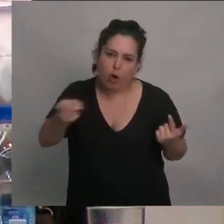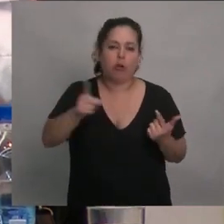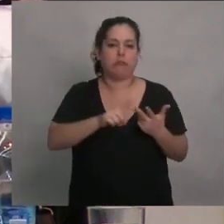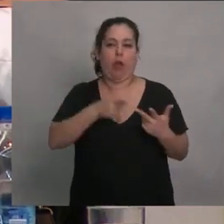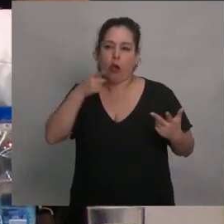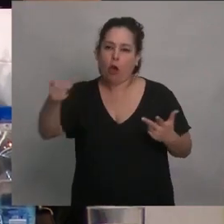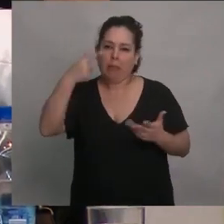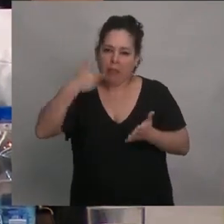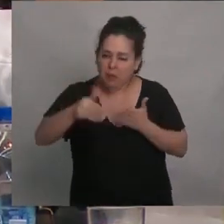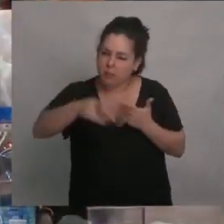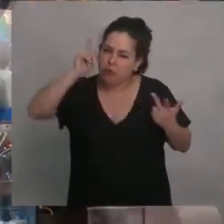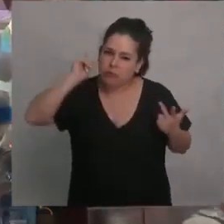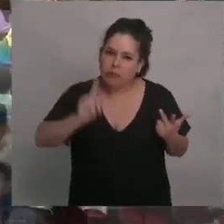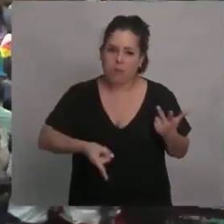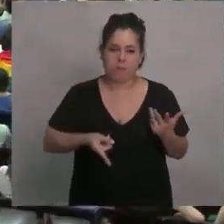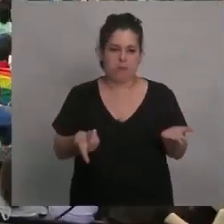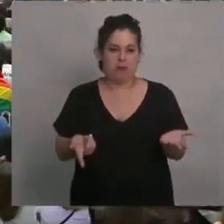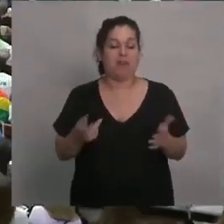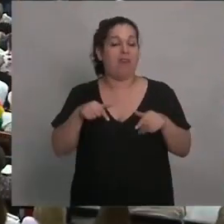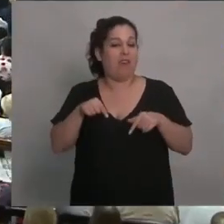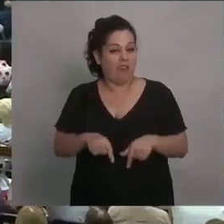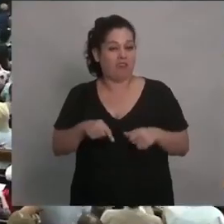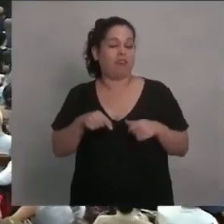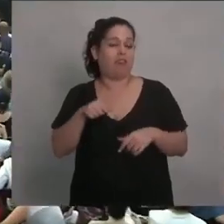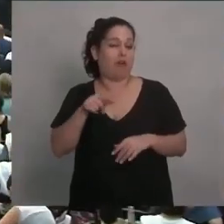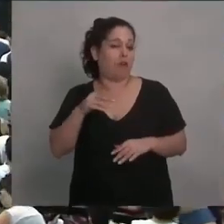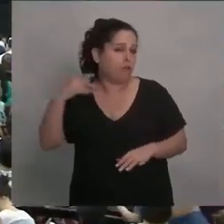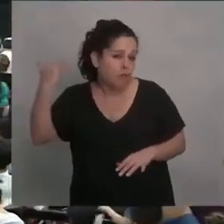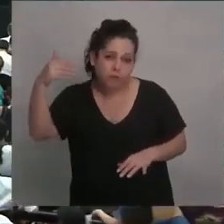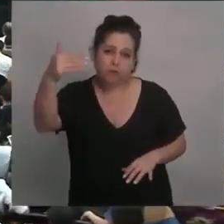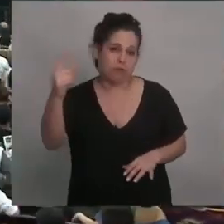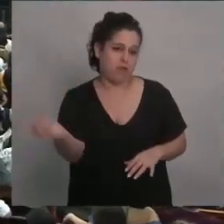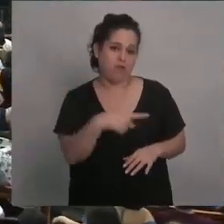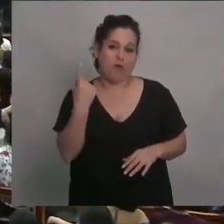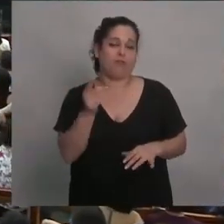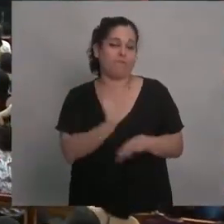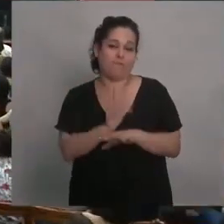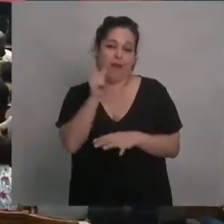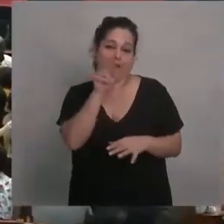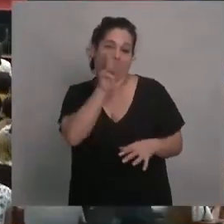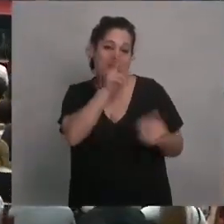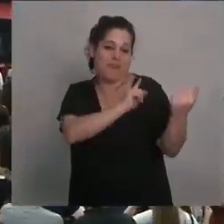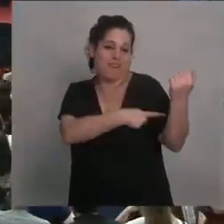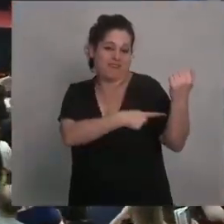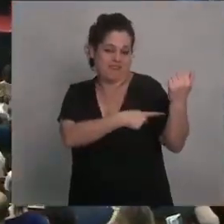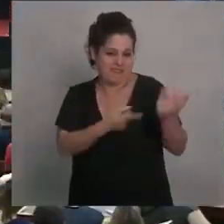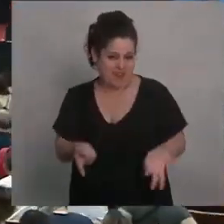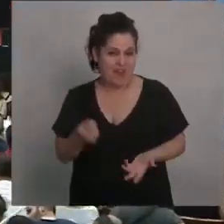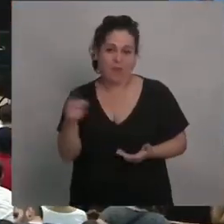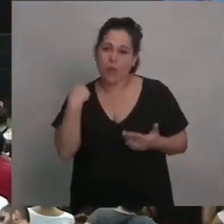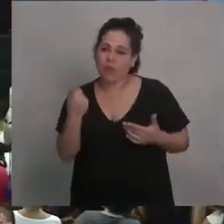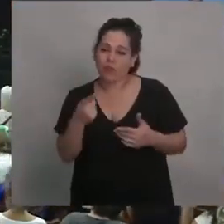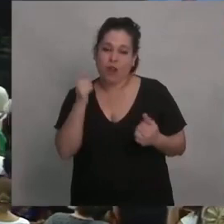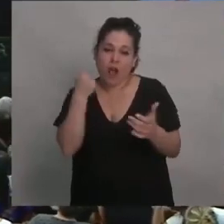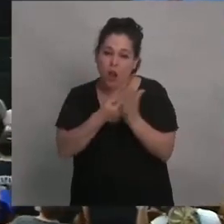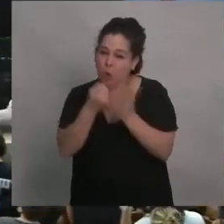raciales coloniales, ¿no? Este es nuestro futuro como feministas. Nuestra lucha está absolutamente